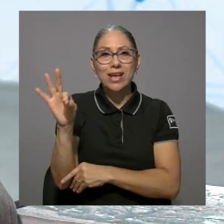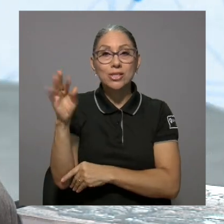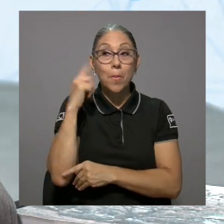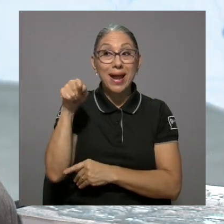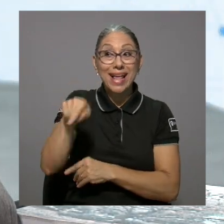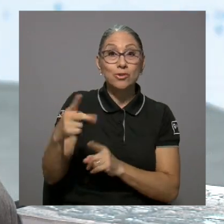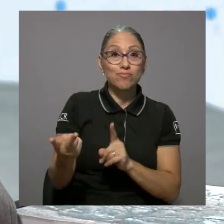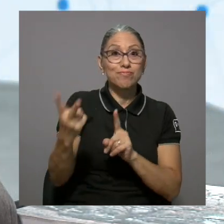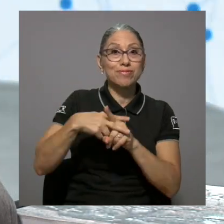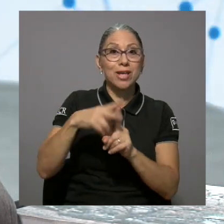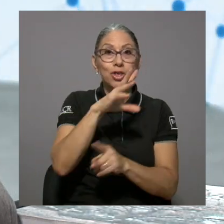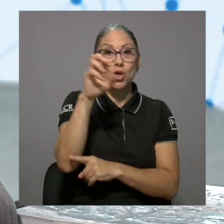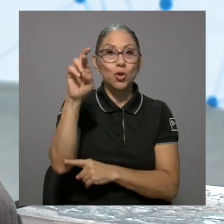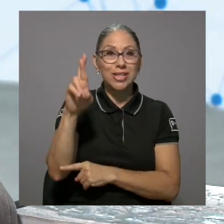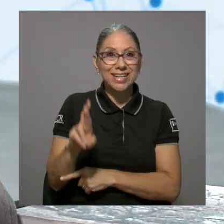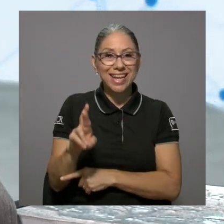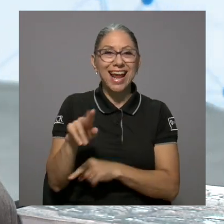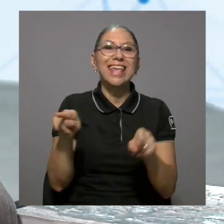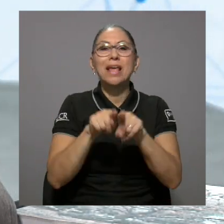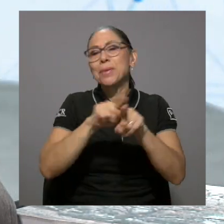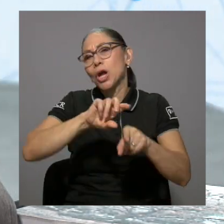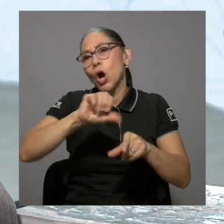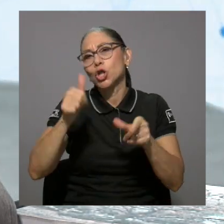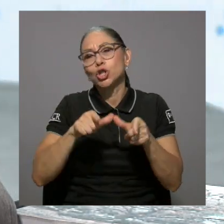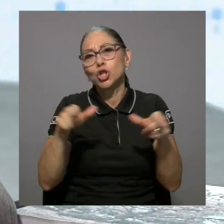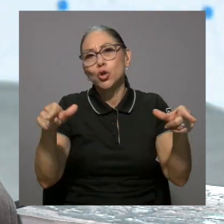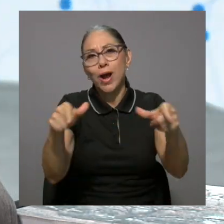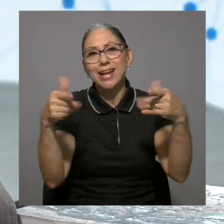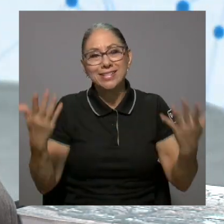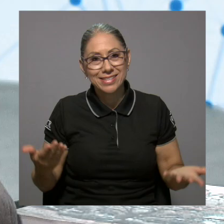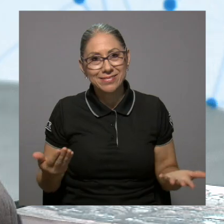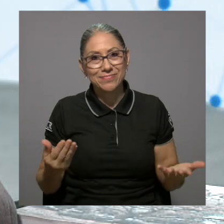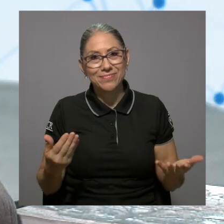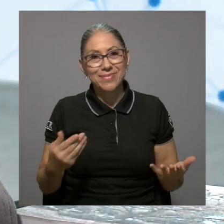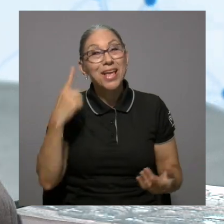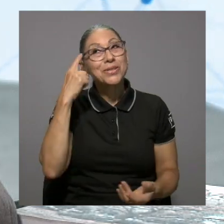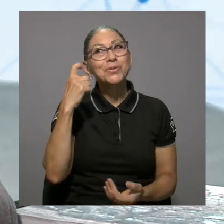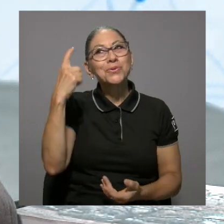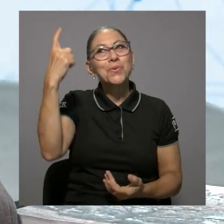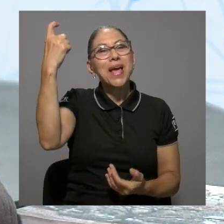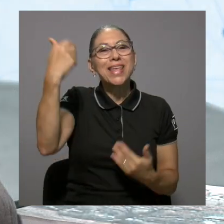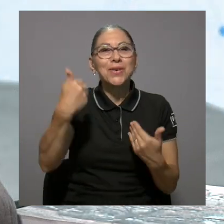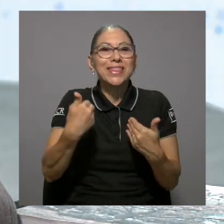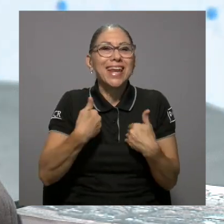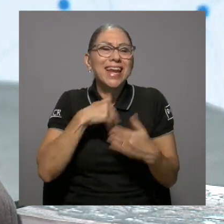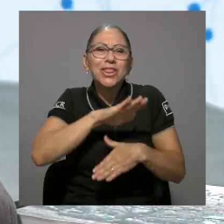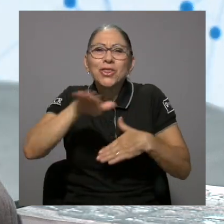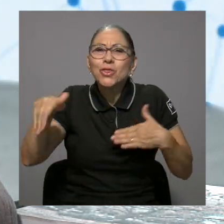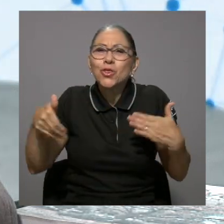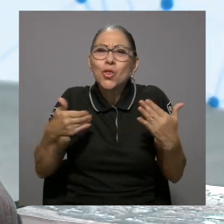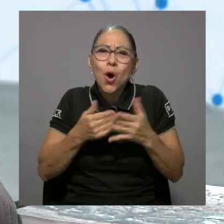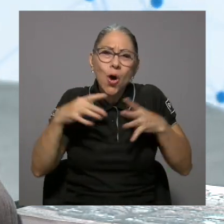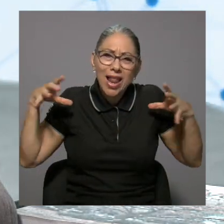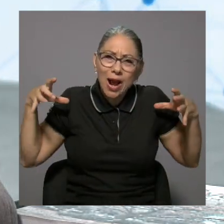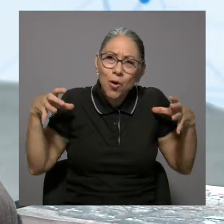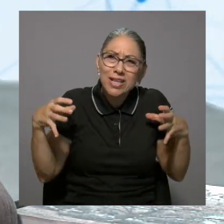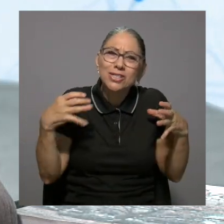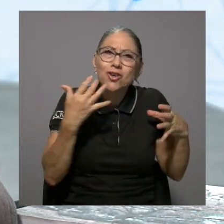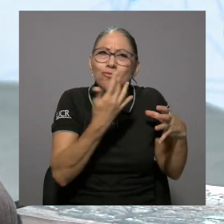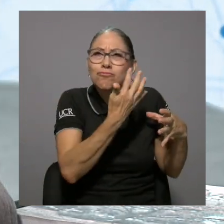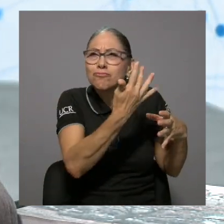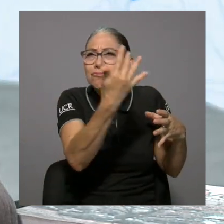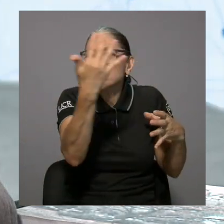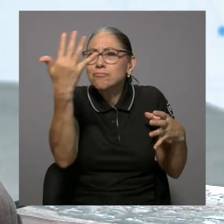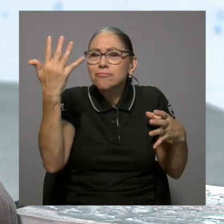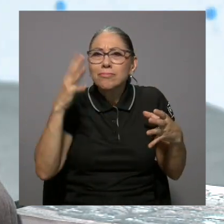todo Costa Rica y más allá. Entonces, bueno, el sueño sería poder tener como toda la colección